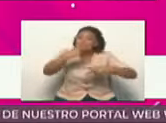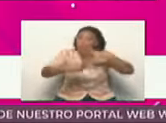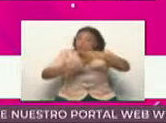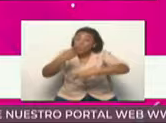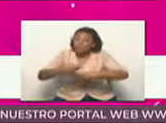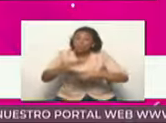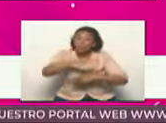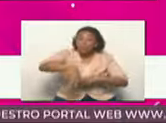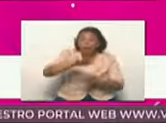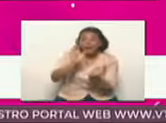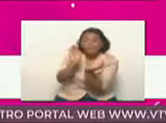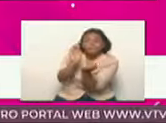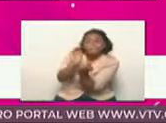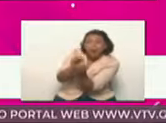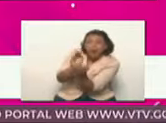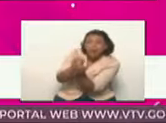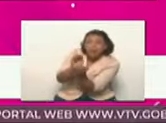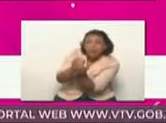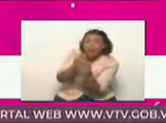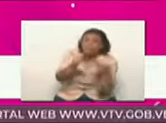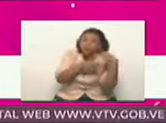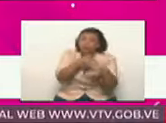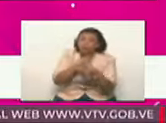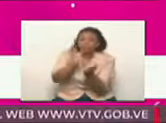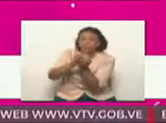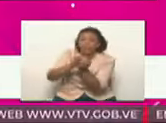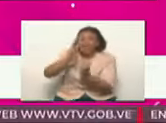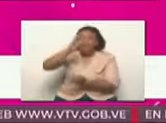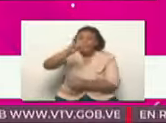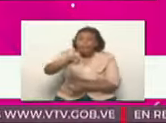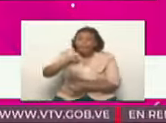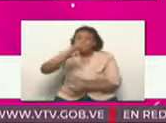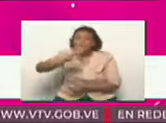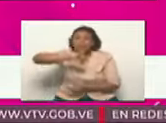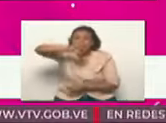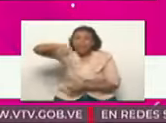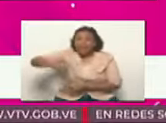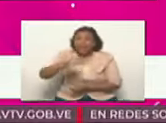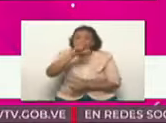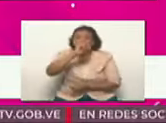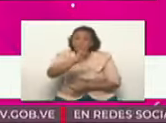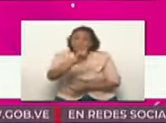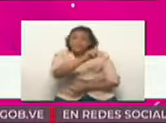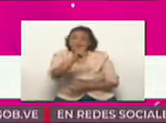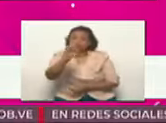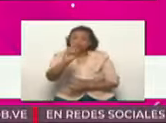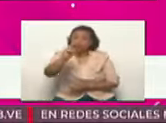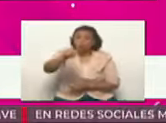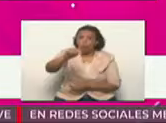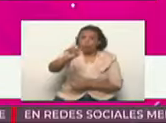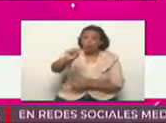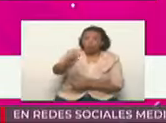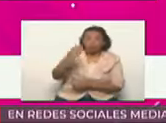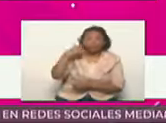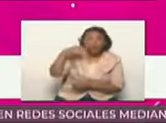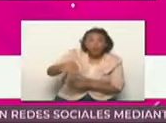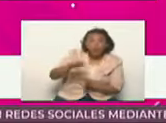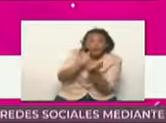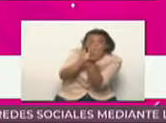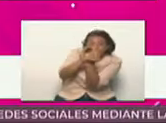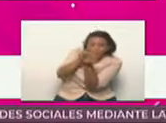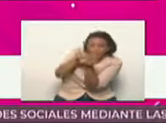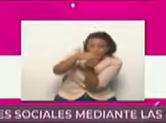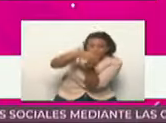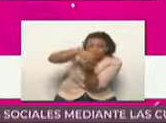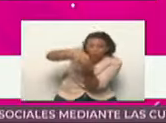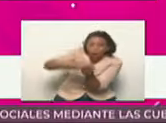acuícola, particularmente para la reproducción de mejillones. Pero también, presidente, investigación científica que está reflejada en la producción